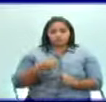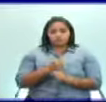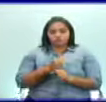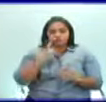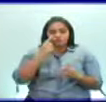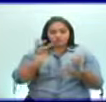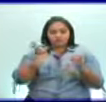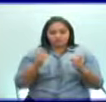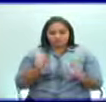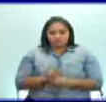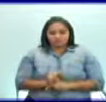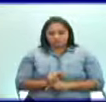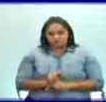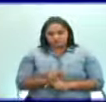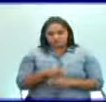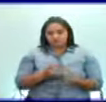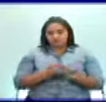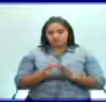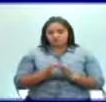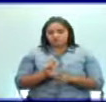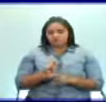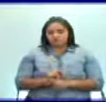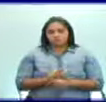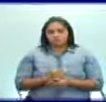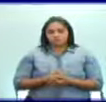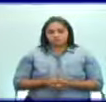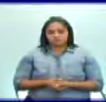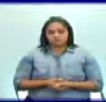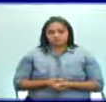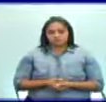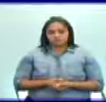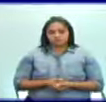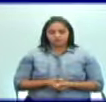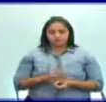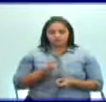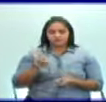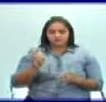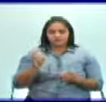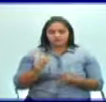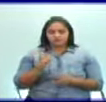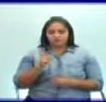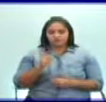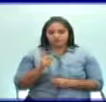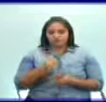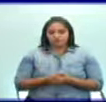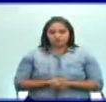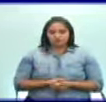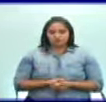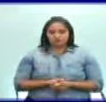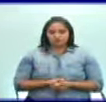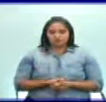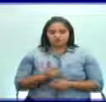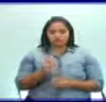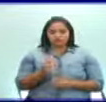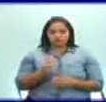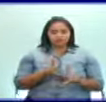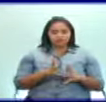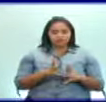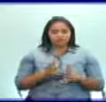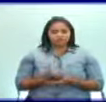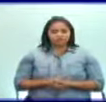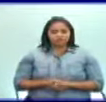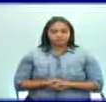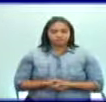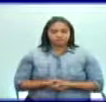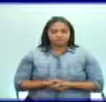las funciones para poder obtener pares ordenados. En este caso solamente es darles valores a x, en este caso se le dan valores convenientes. En este caso